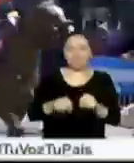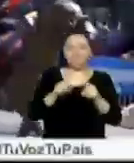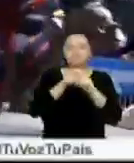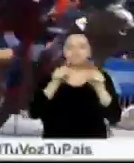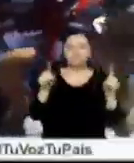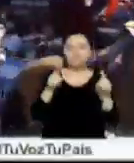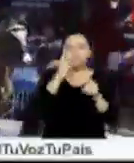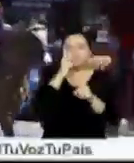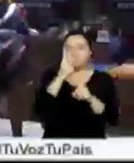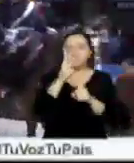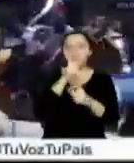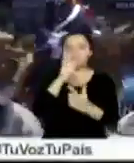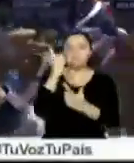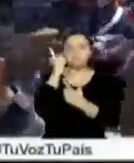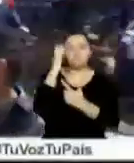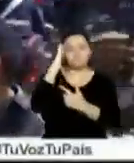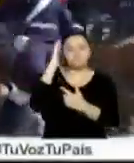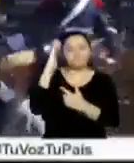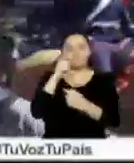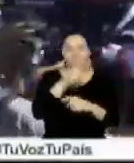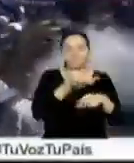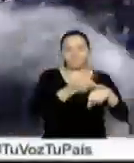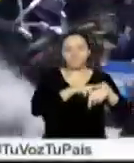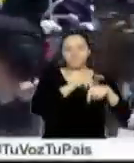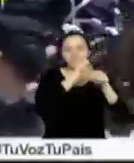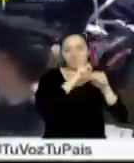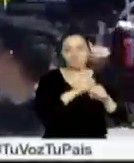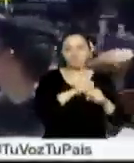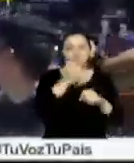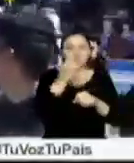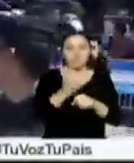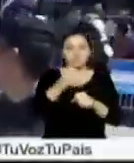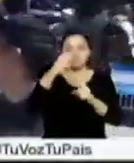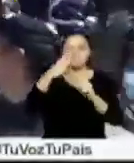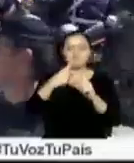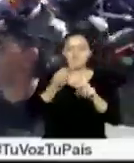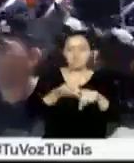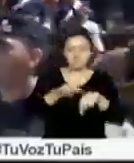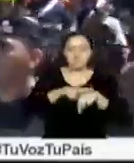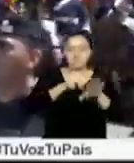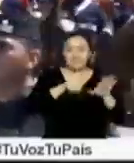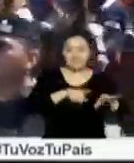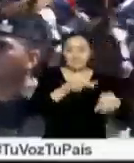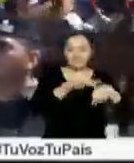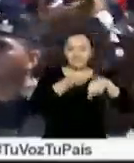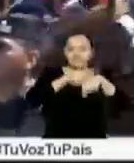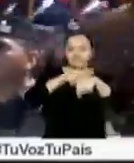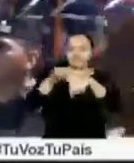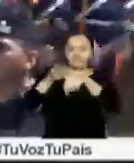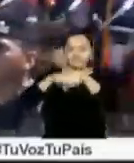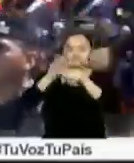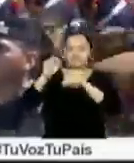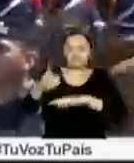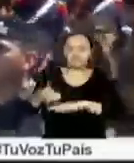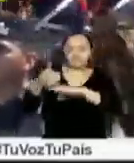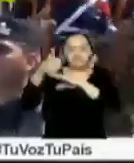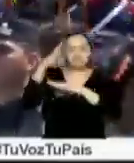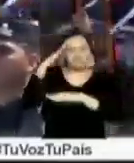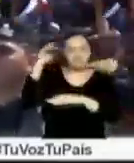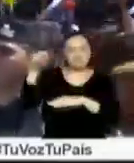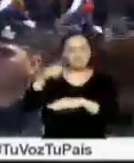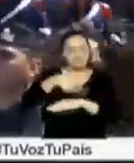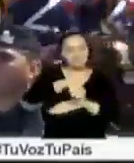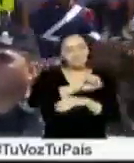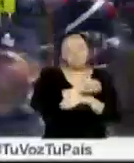pero para las fuerzas armadas y este es el segundo aumento en menos de 6 meses para la alta cúpula